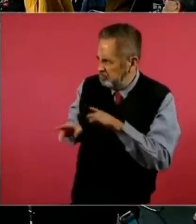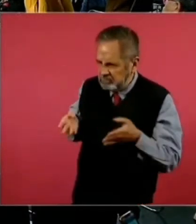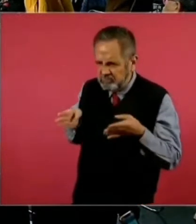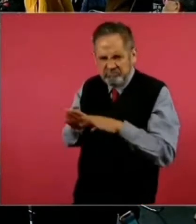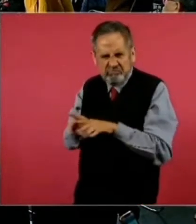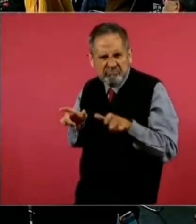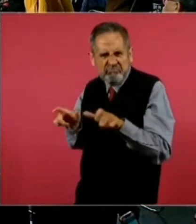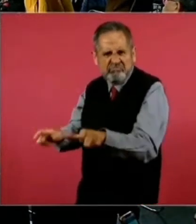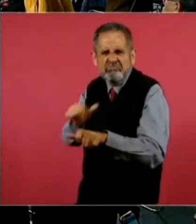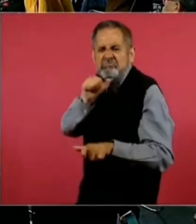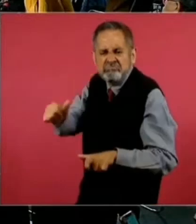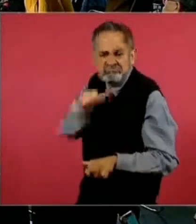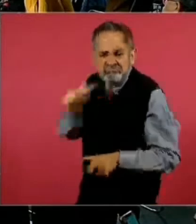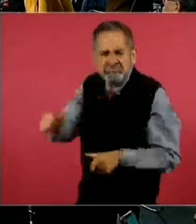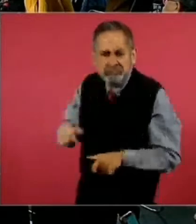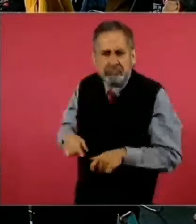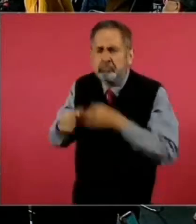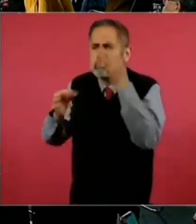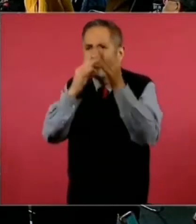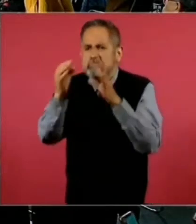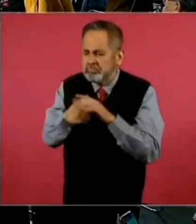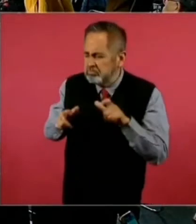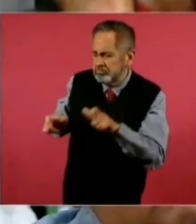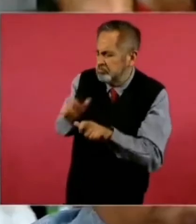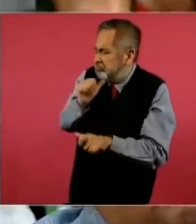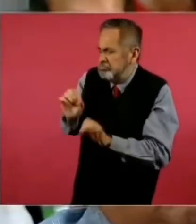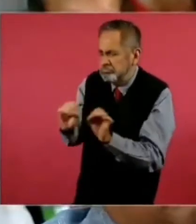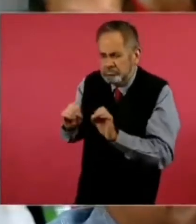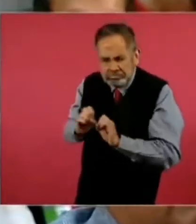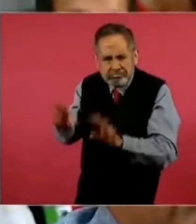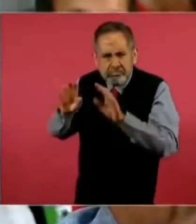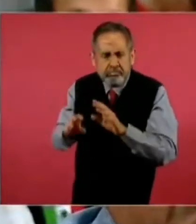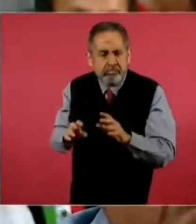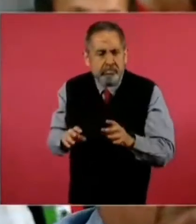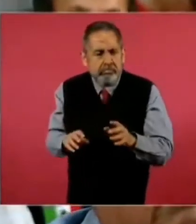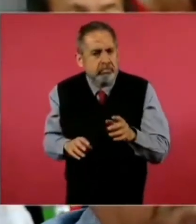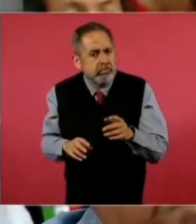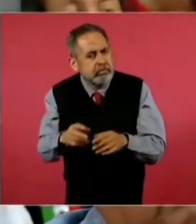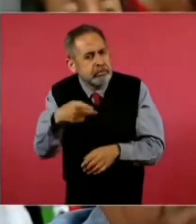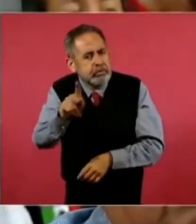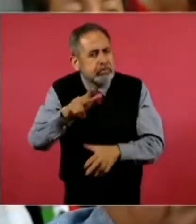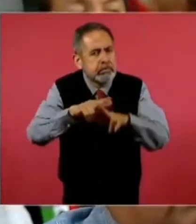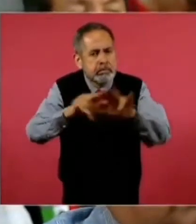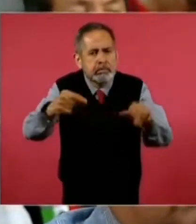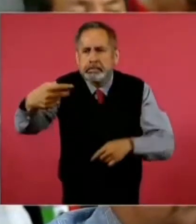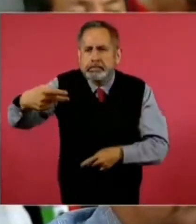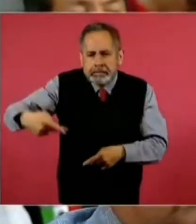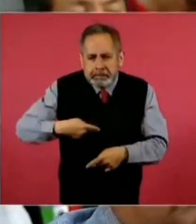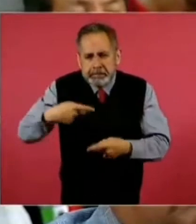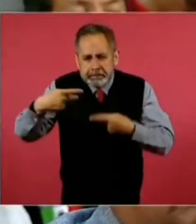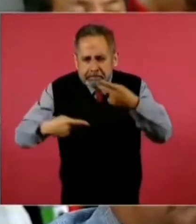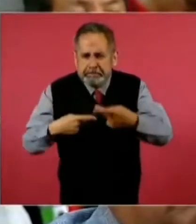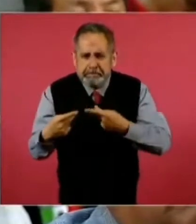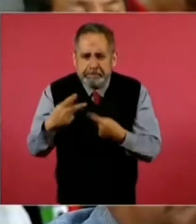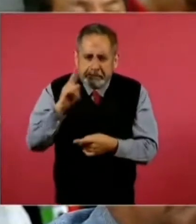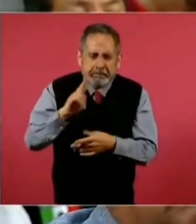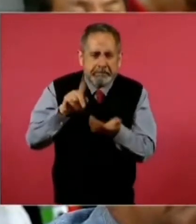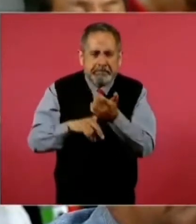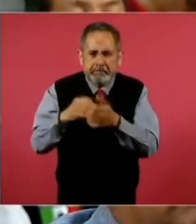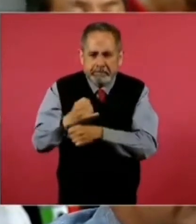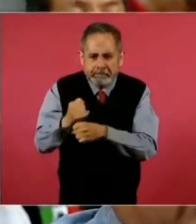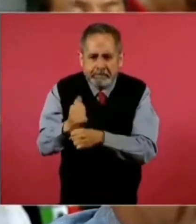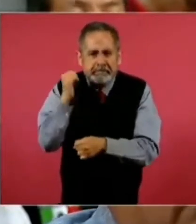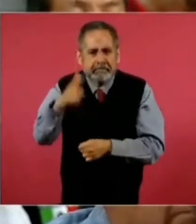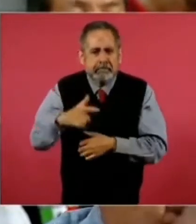con motivo de la publicación, pero ni siquiera se tomaron el tiempo de monitorear y darse cuenta que